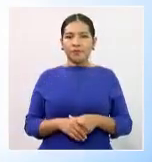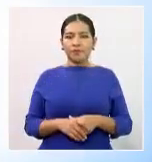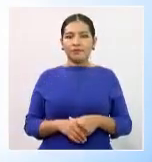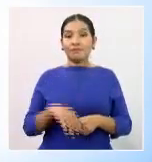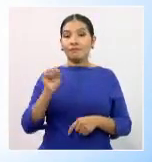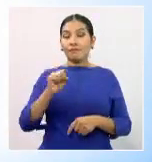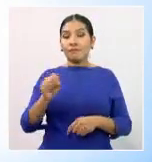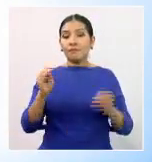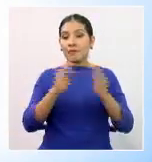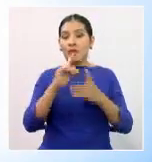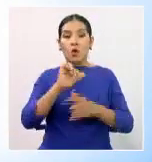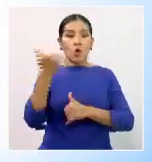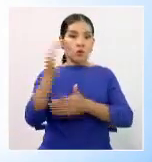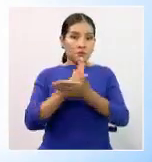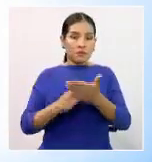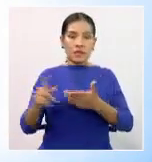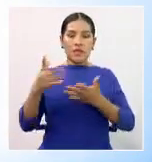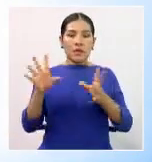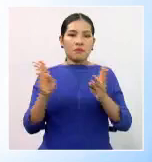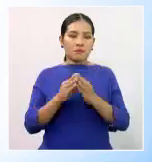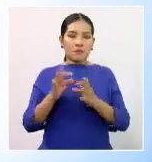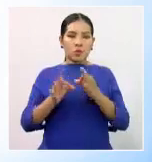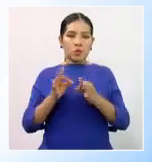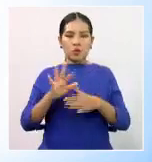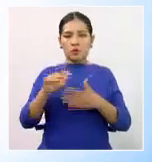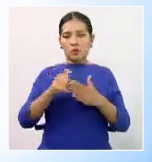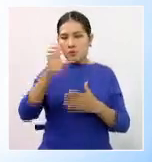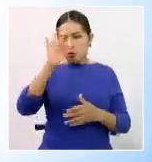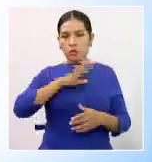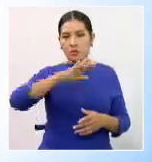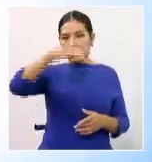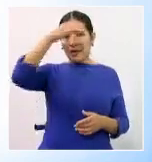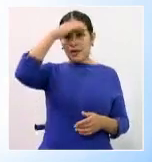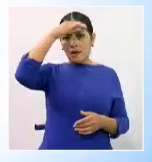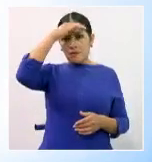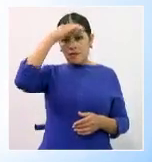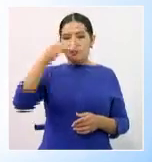Por otro lado, la audiencia cautelar de Luis Fernando Camacho por el caso Decretazo fue suspendida.